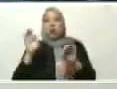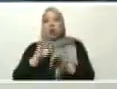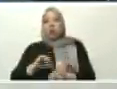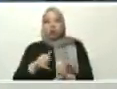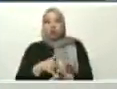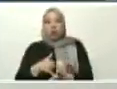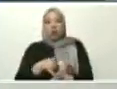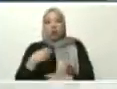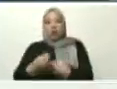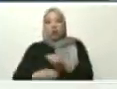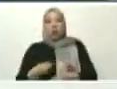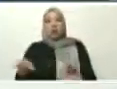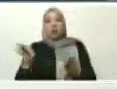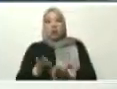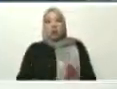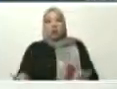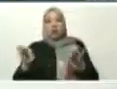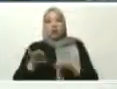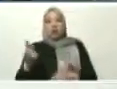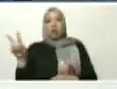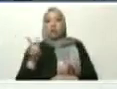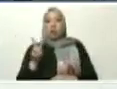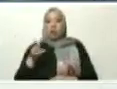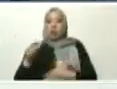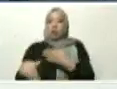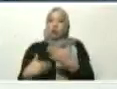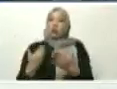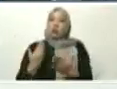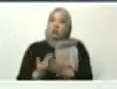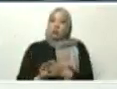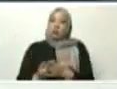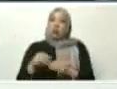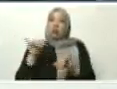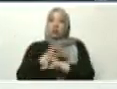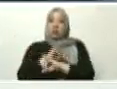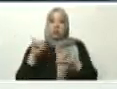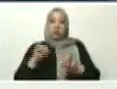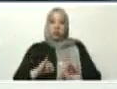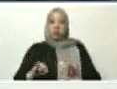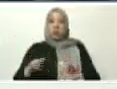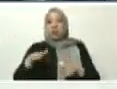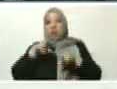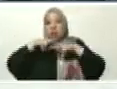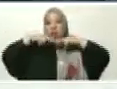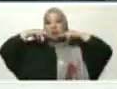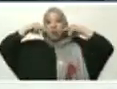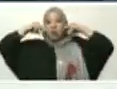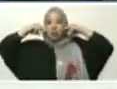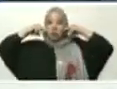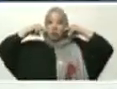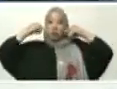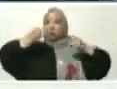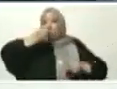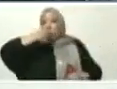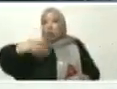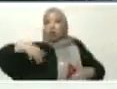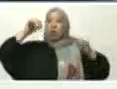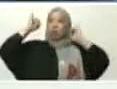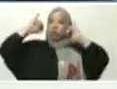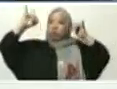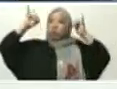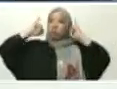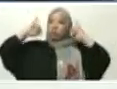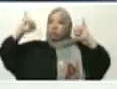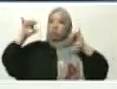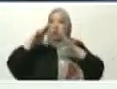nadie. Los venezolanos necesitamos la felicidad, la sonrisa, un buen chiste, una buena rumba.